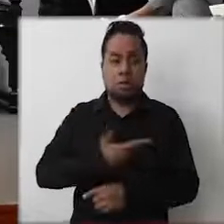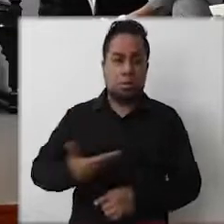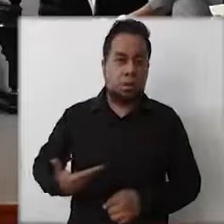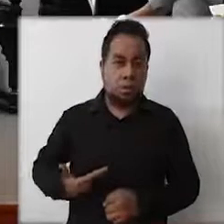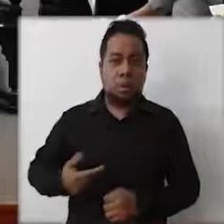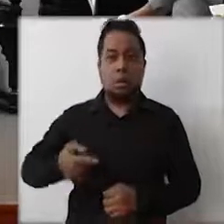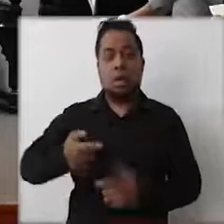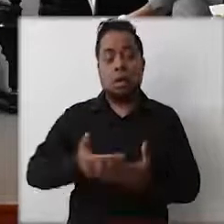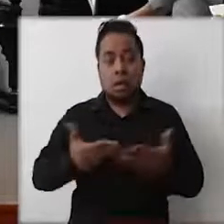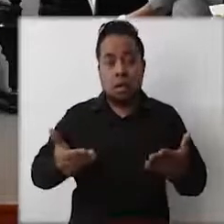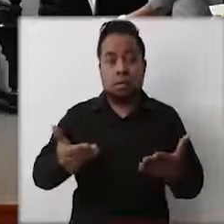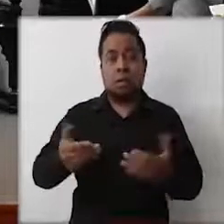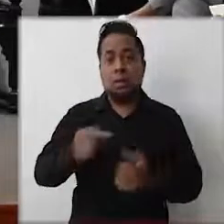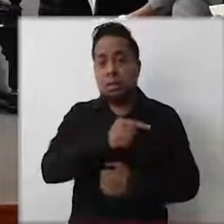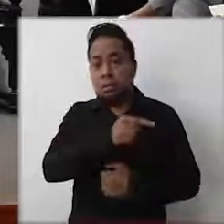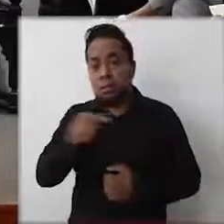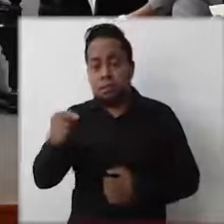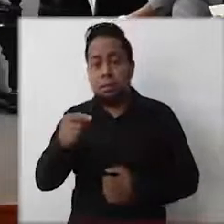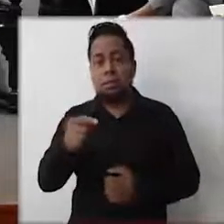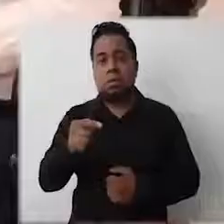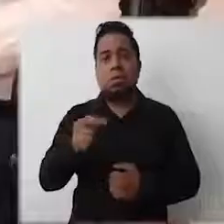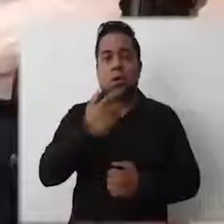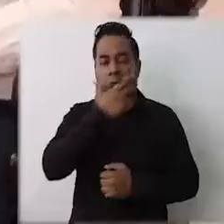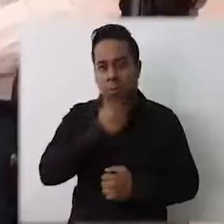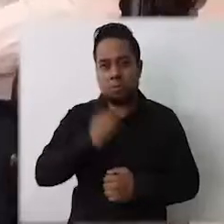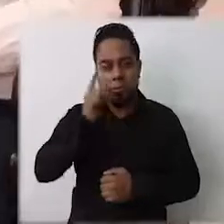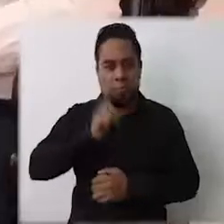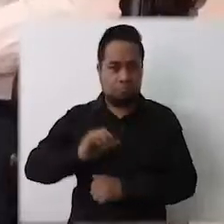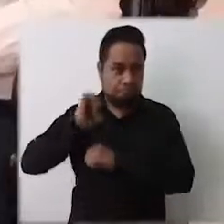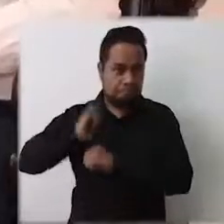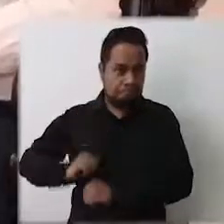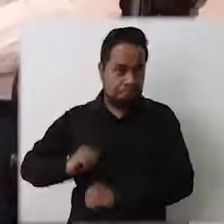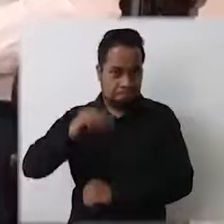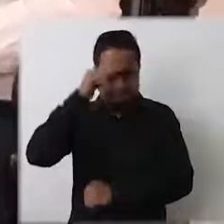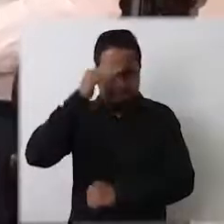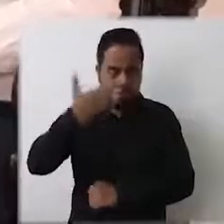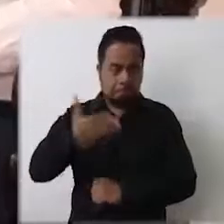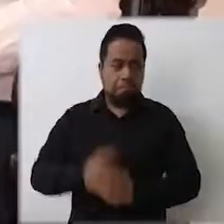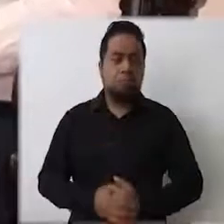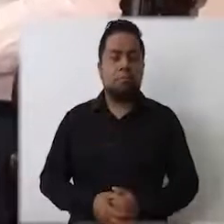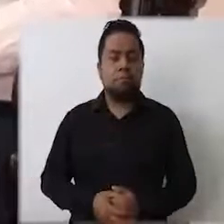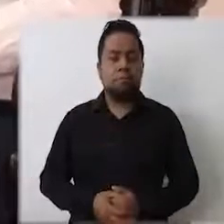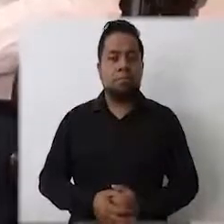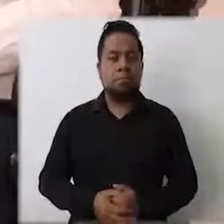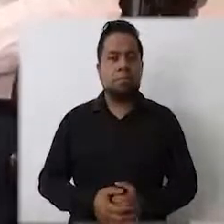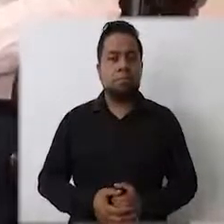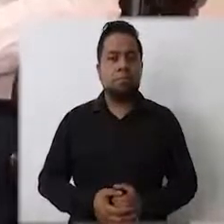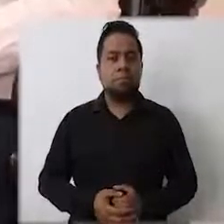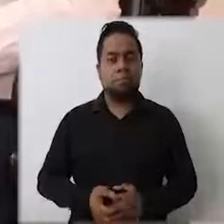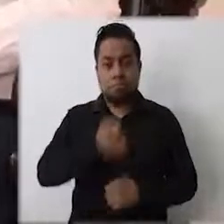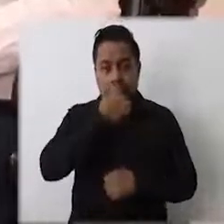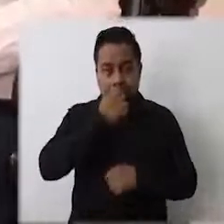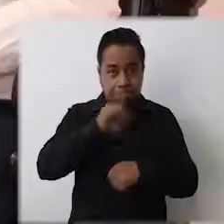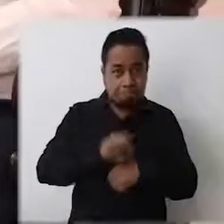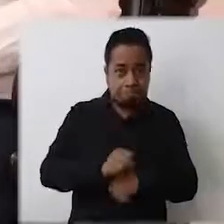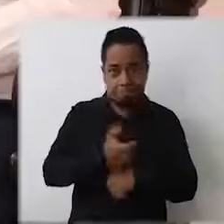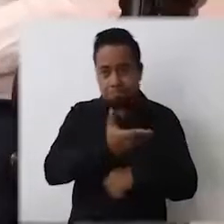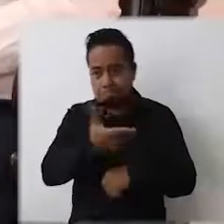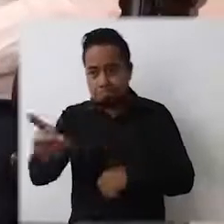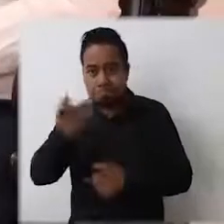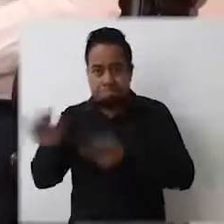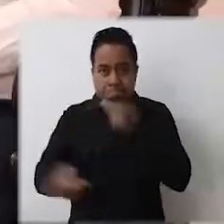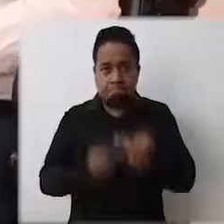a este tema, sí quiero destacar y compartir a mis compañeros concejales que, como marca